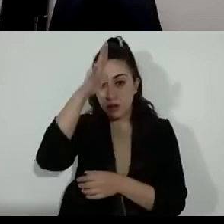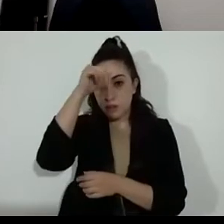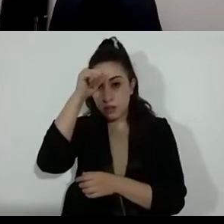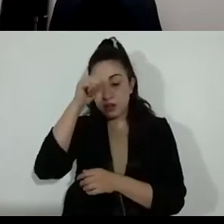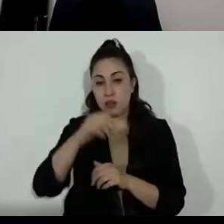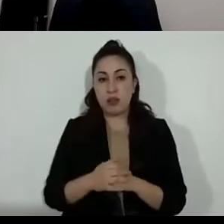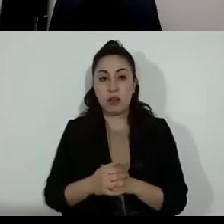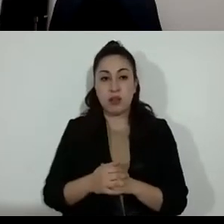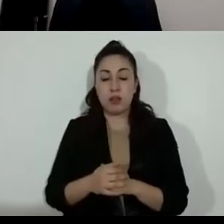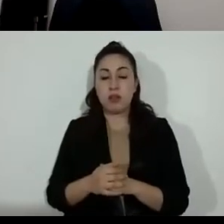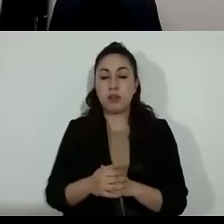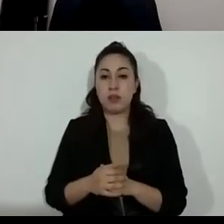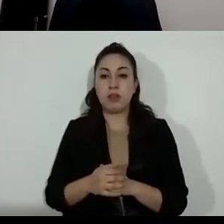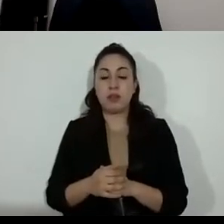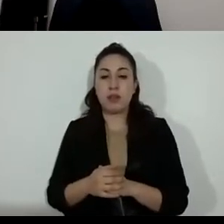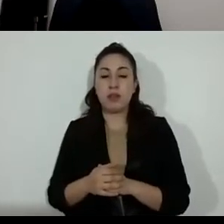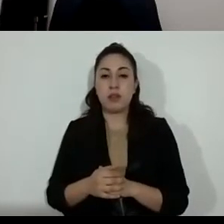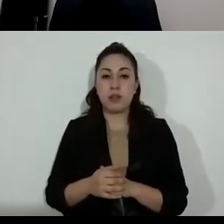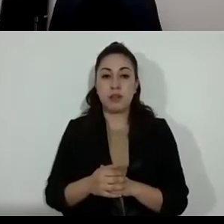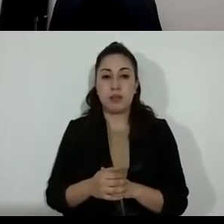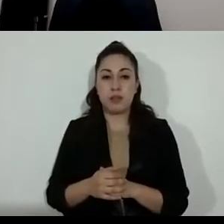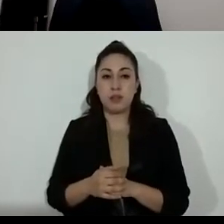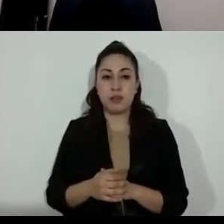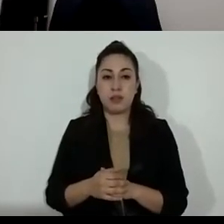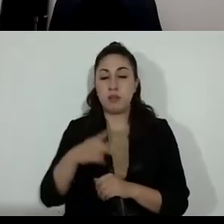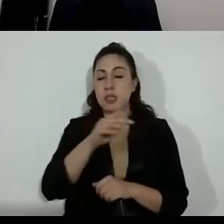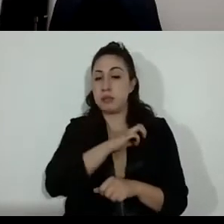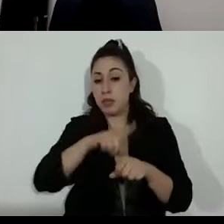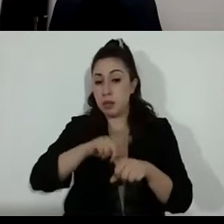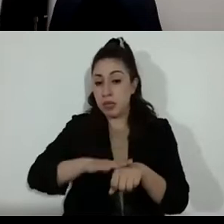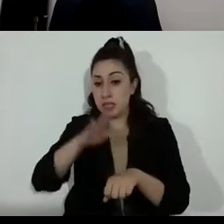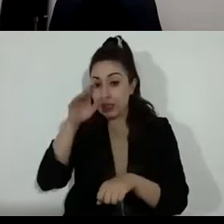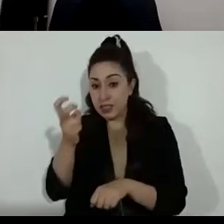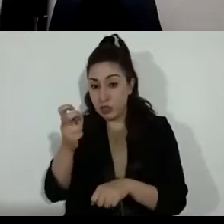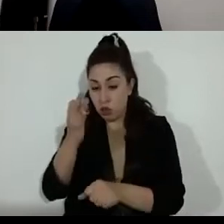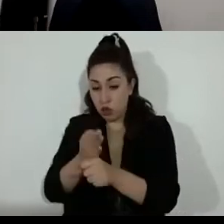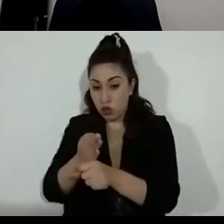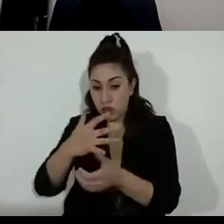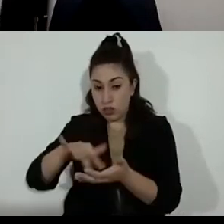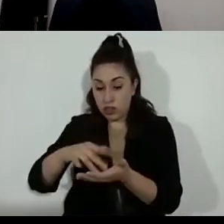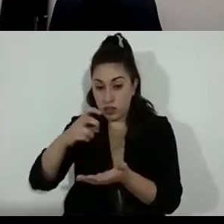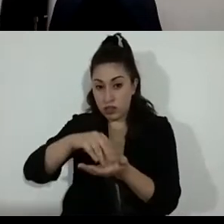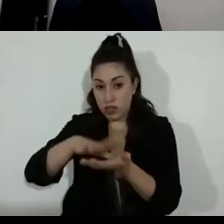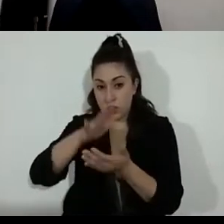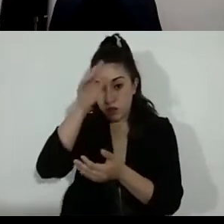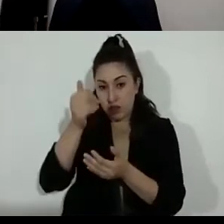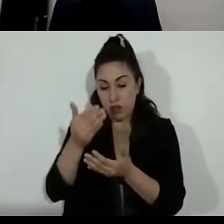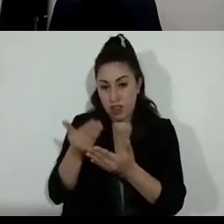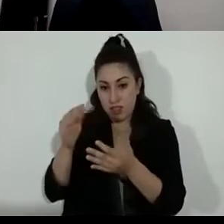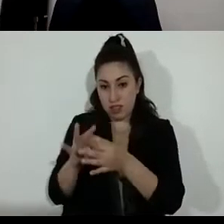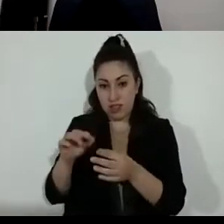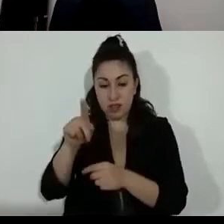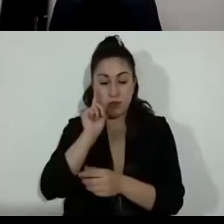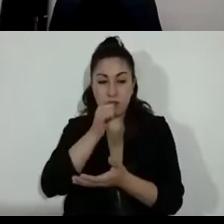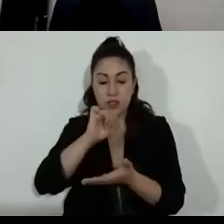otro. En relación a este acuerdo en concreto, en el oficio que hicimos llegar nosotros, es un oficio